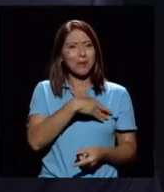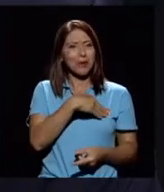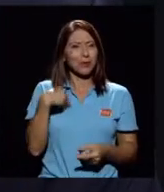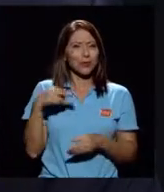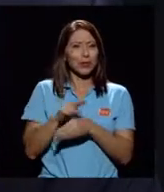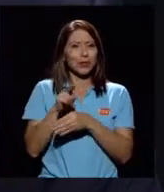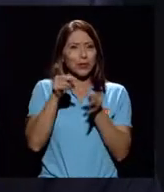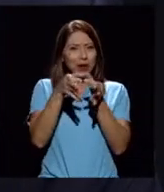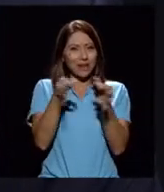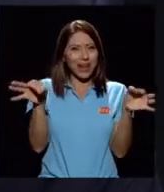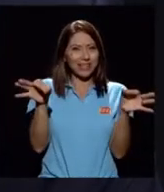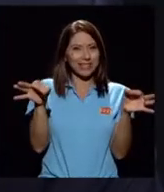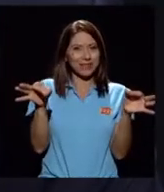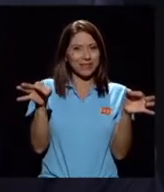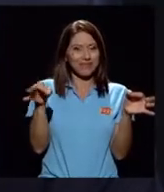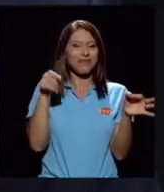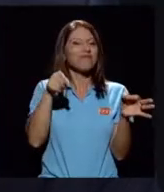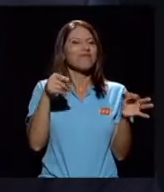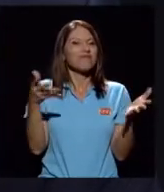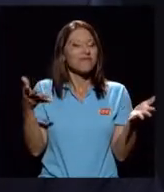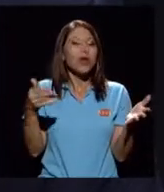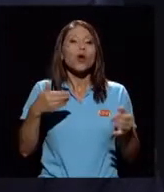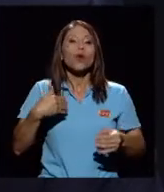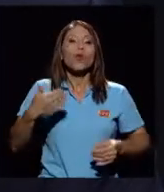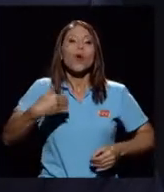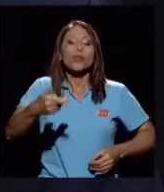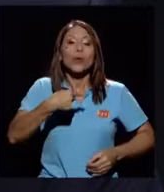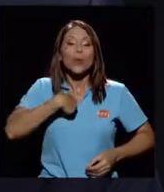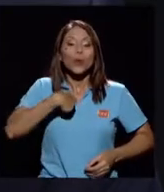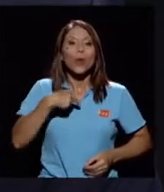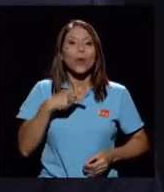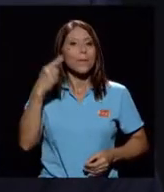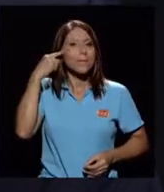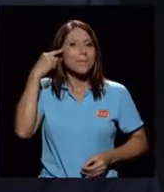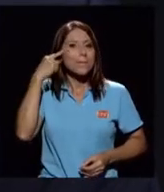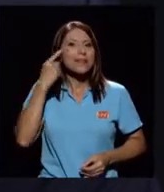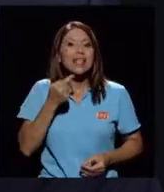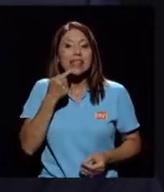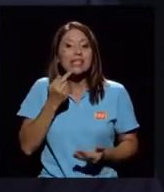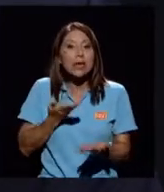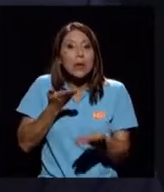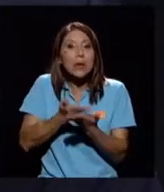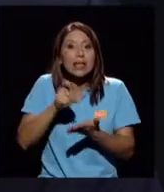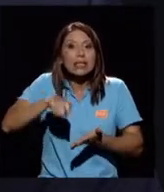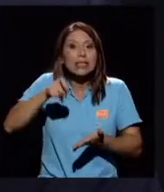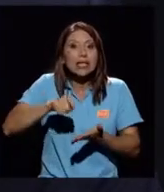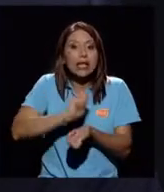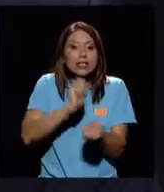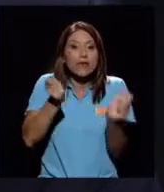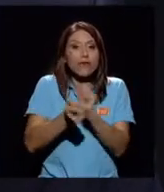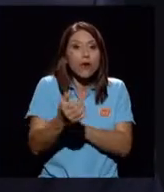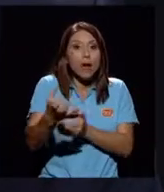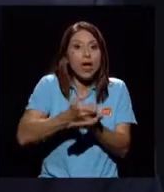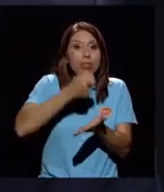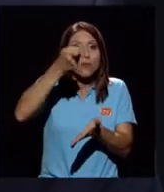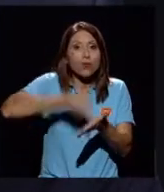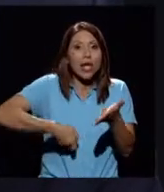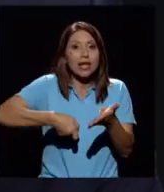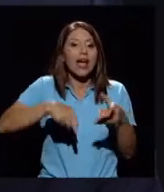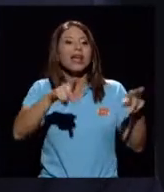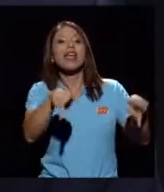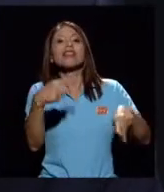usar mucho cuando habla de estos temas es que cuando uno plantea el tema de la necesidad de una reforma tributaria la gente le dice si estamos de acuerdo